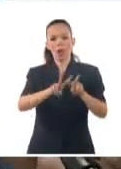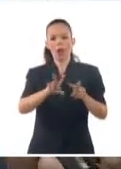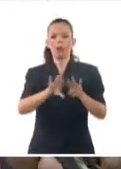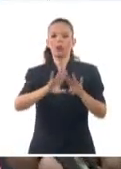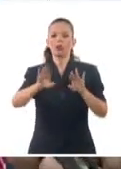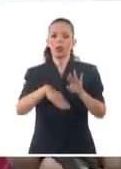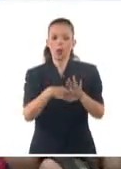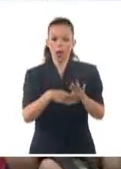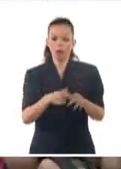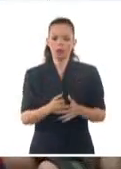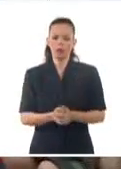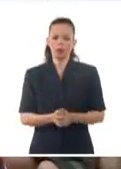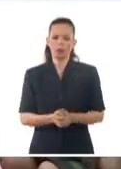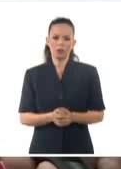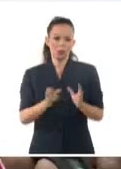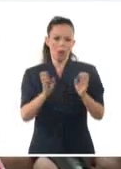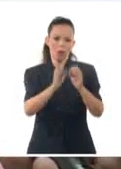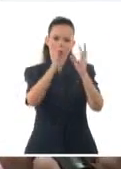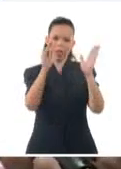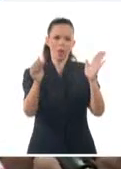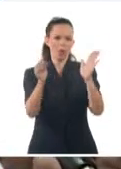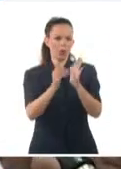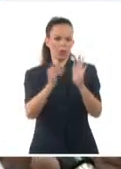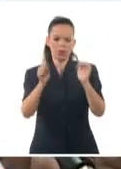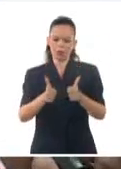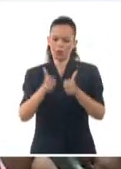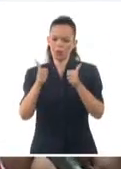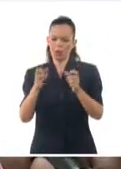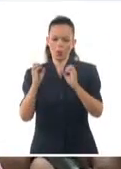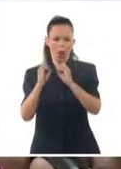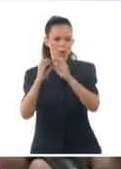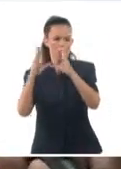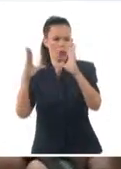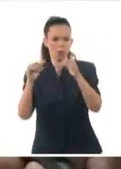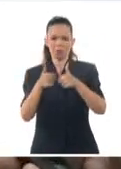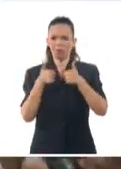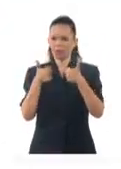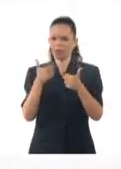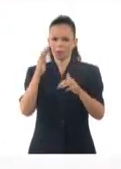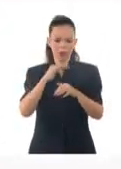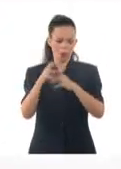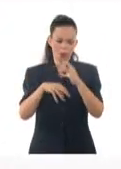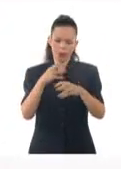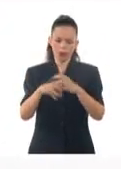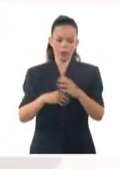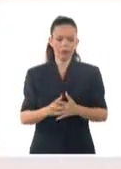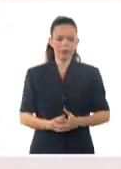máxima demanda. El resto del día no estamos estimando que haya afectación al servicio por déficit de capacidad de generación.